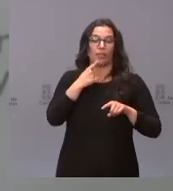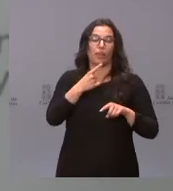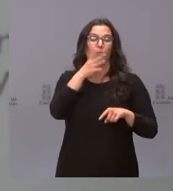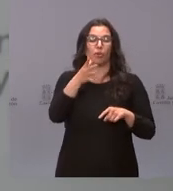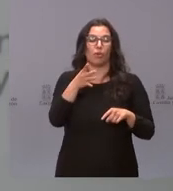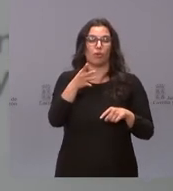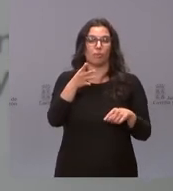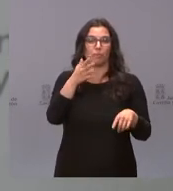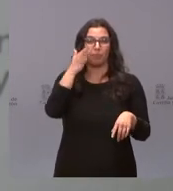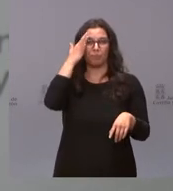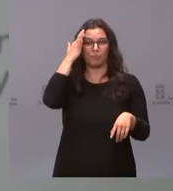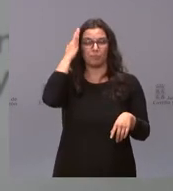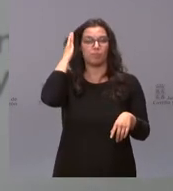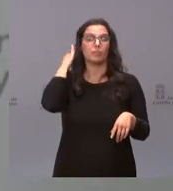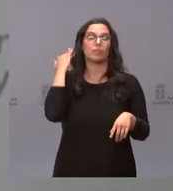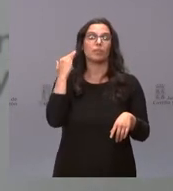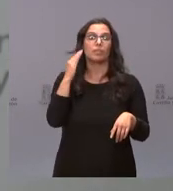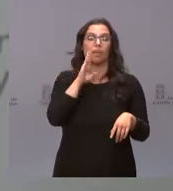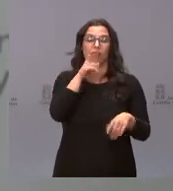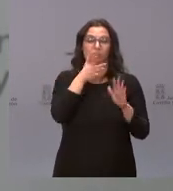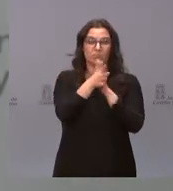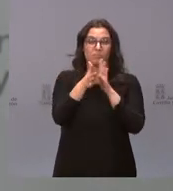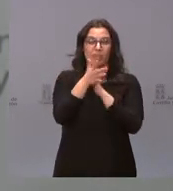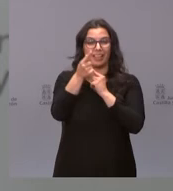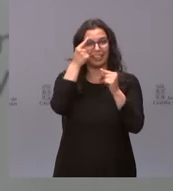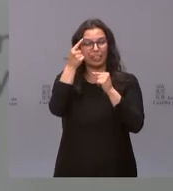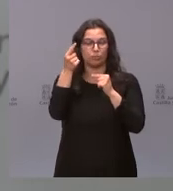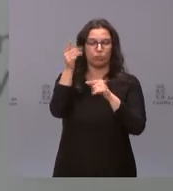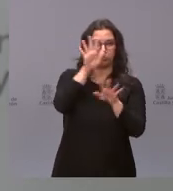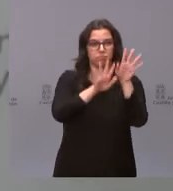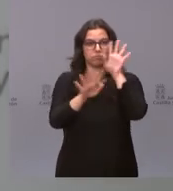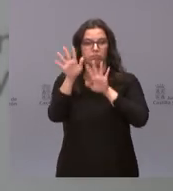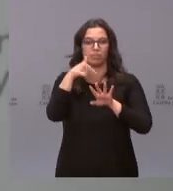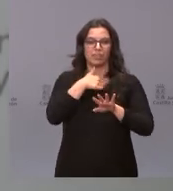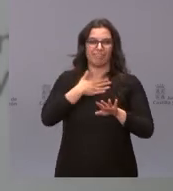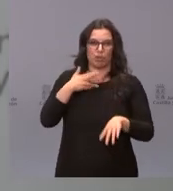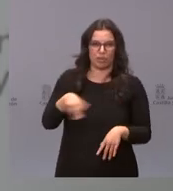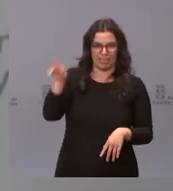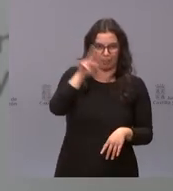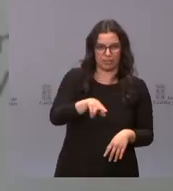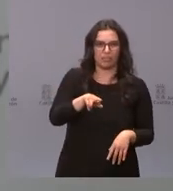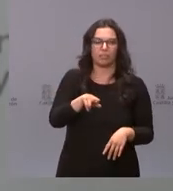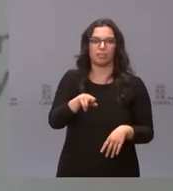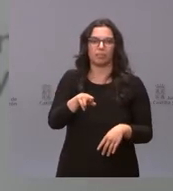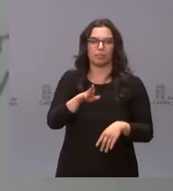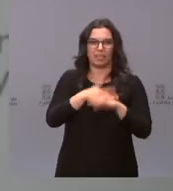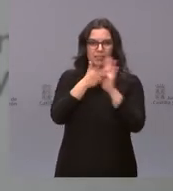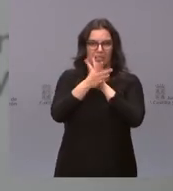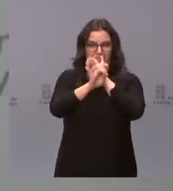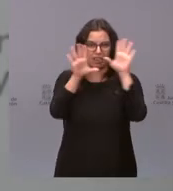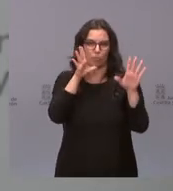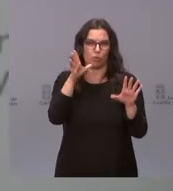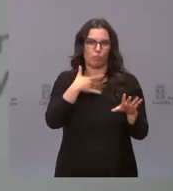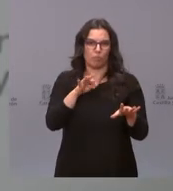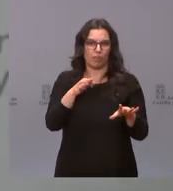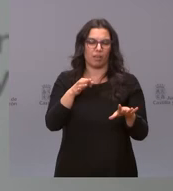ahí en su explicación datos que bailaban y he querido reiterar para explicar por qué tal vez no